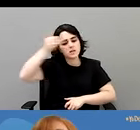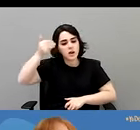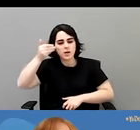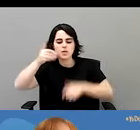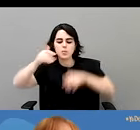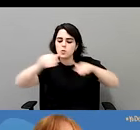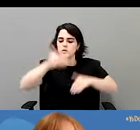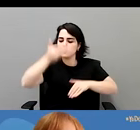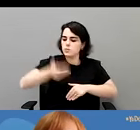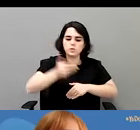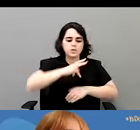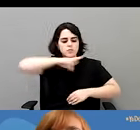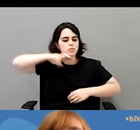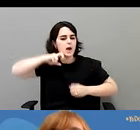independiente.